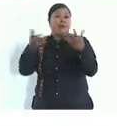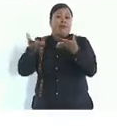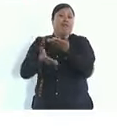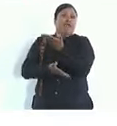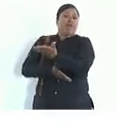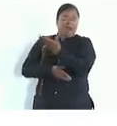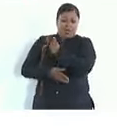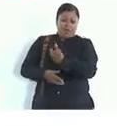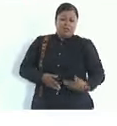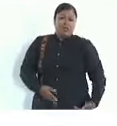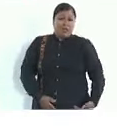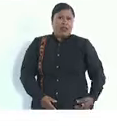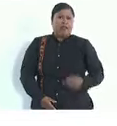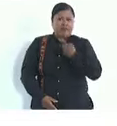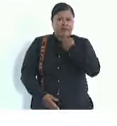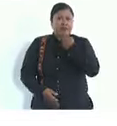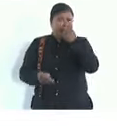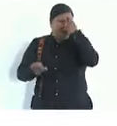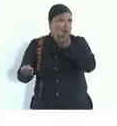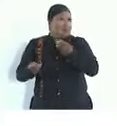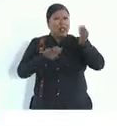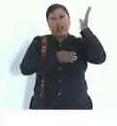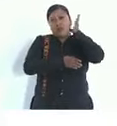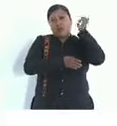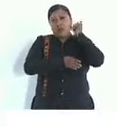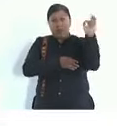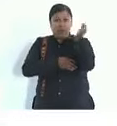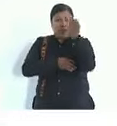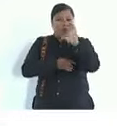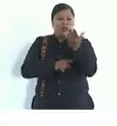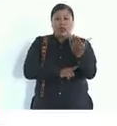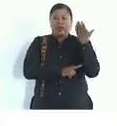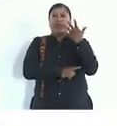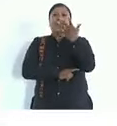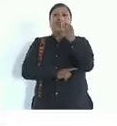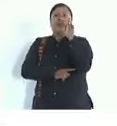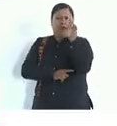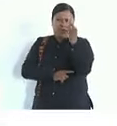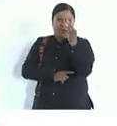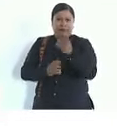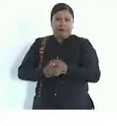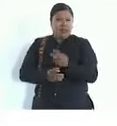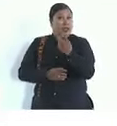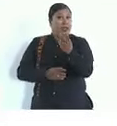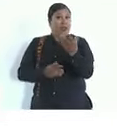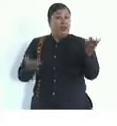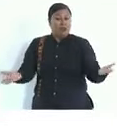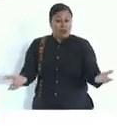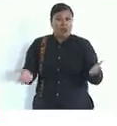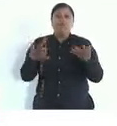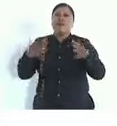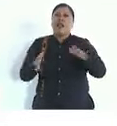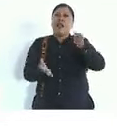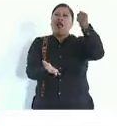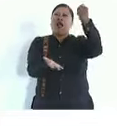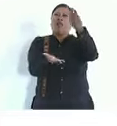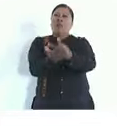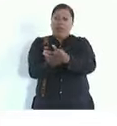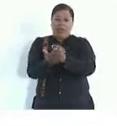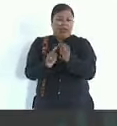de México al Congreso de la Unión el pasado 5 de febrero, misma que fue aprobado